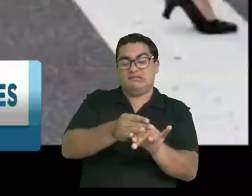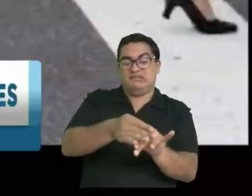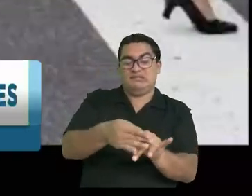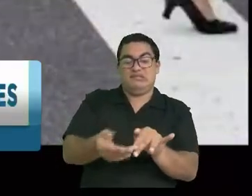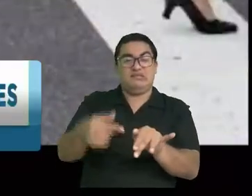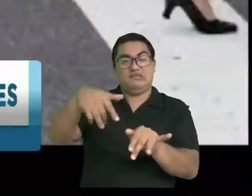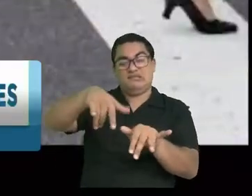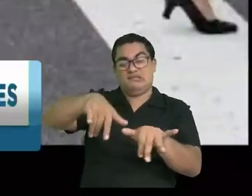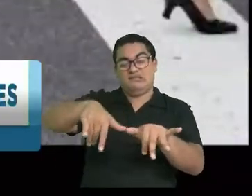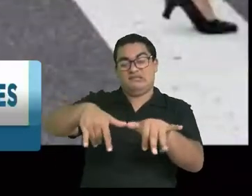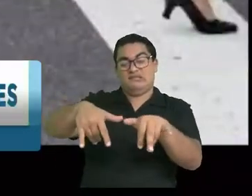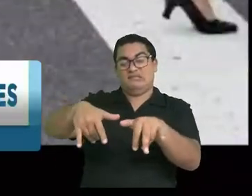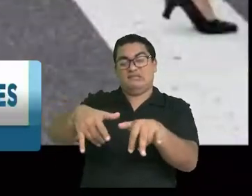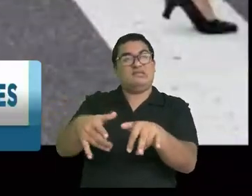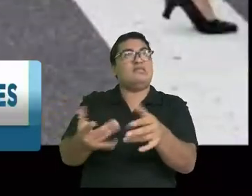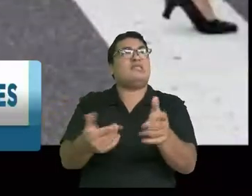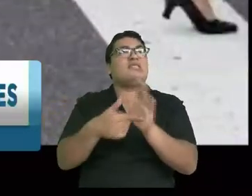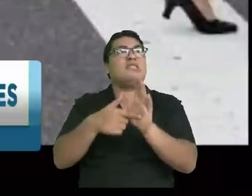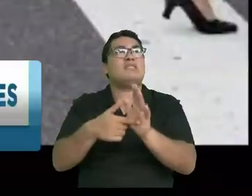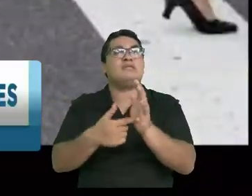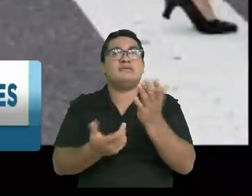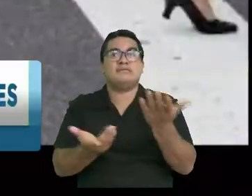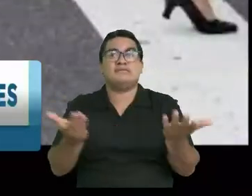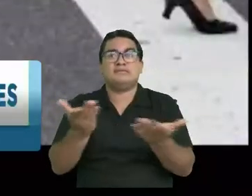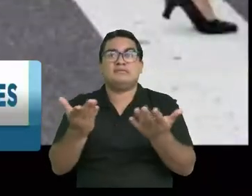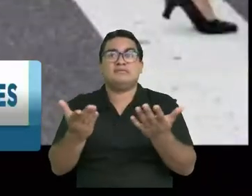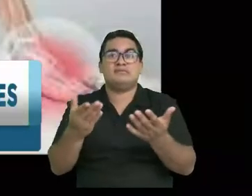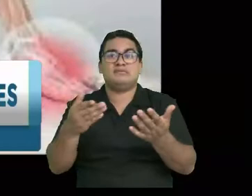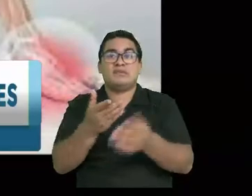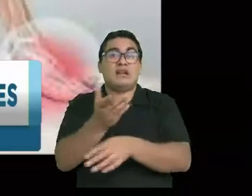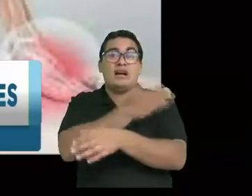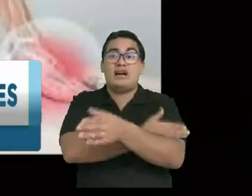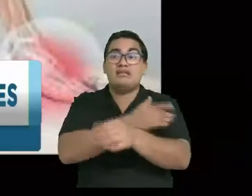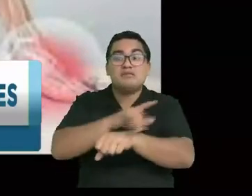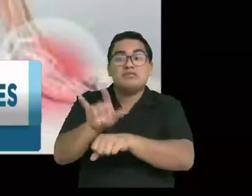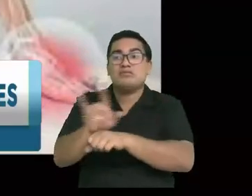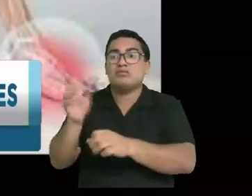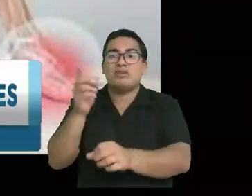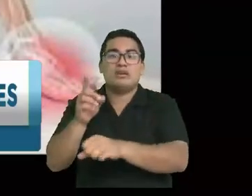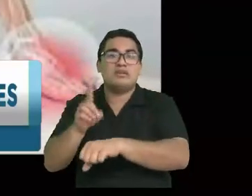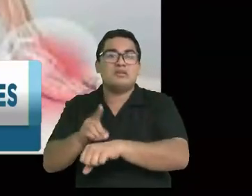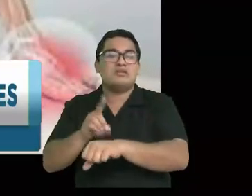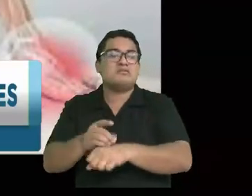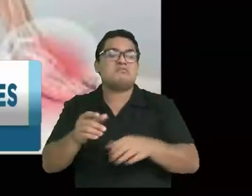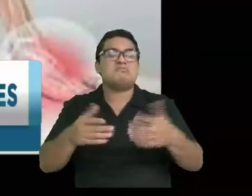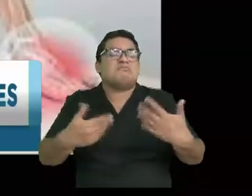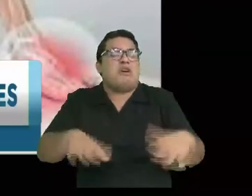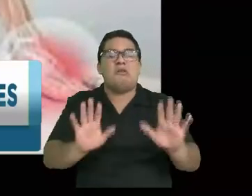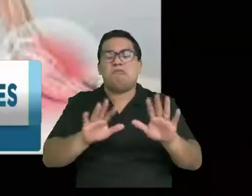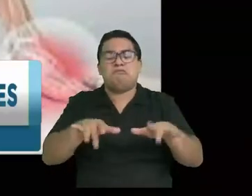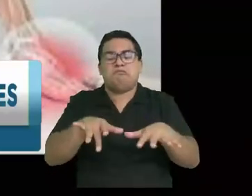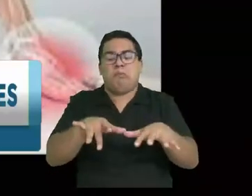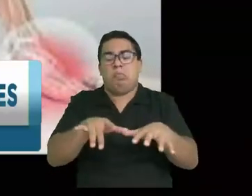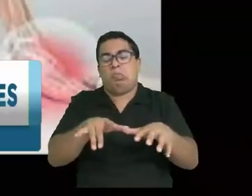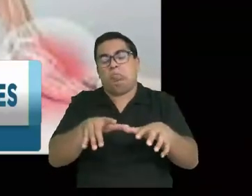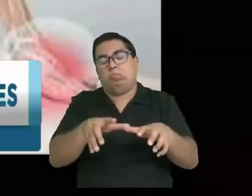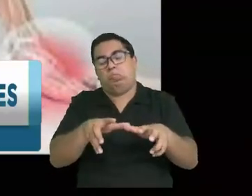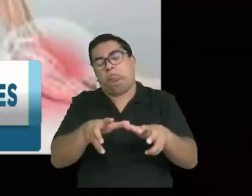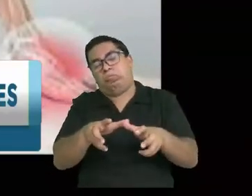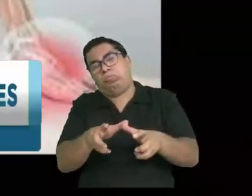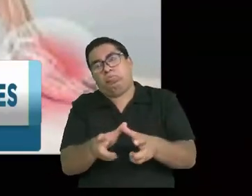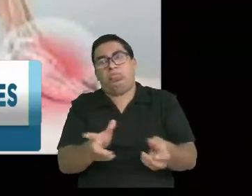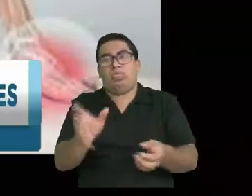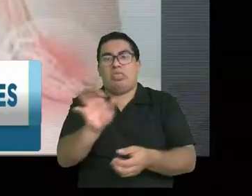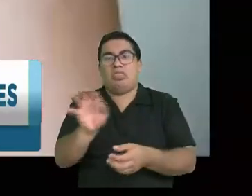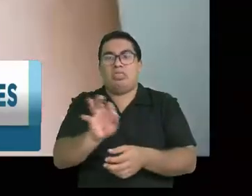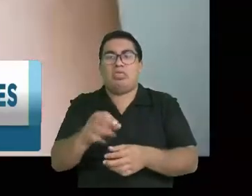progresión. Esa persona que vos viste ahí no acudió a tiempo, dejó su pie así y el pie tiene un